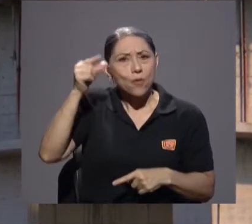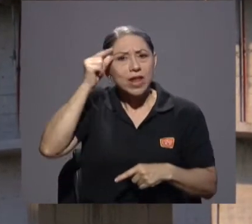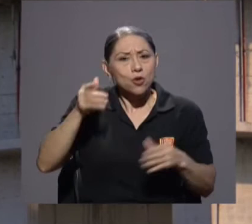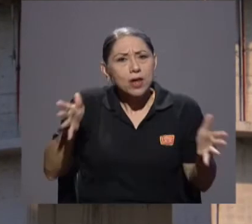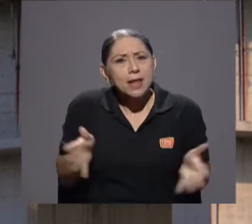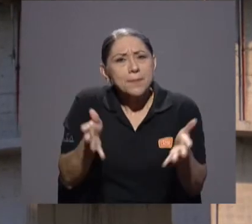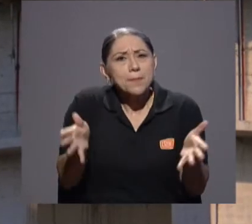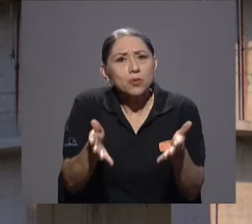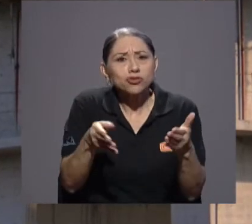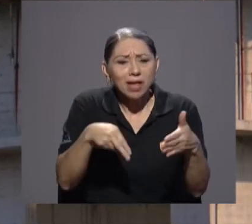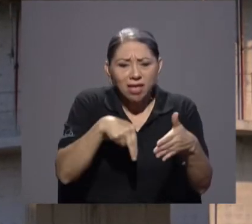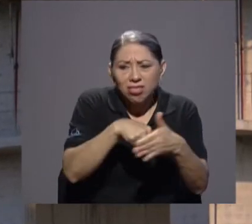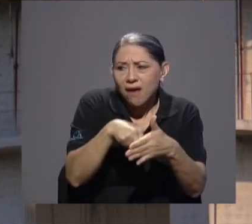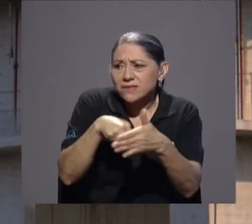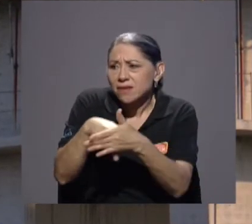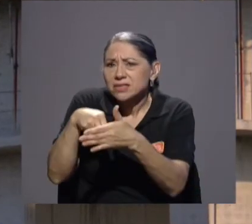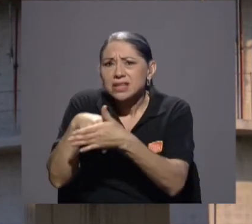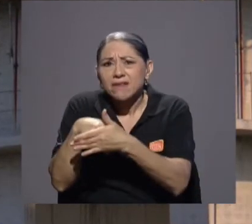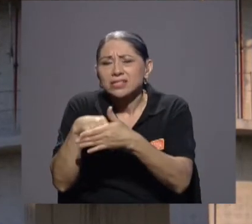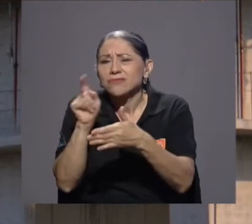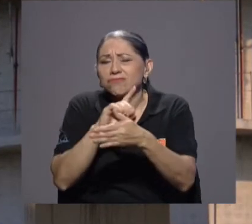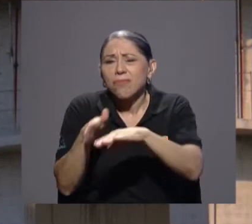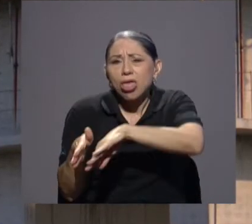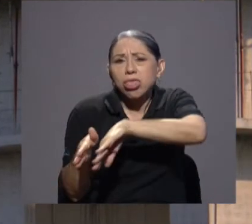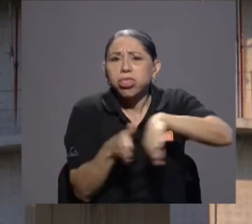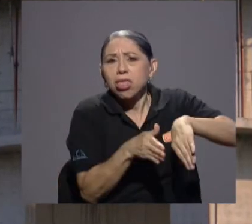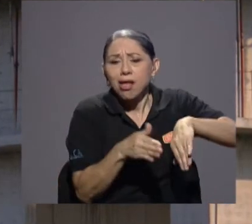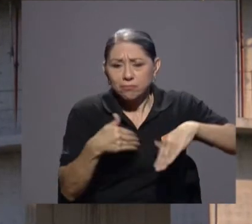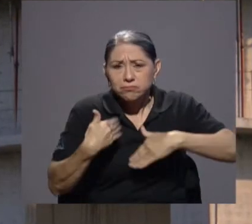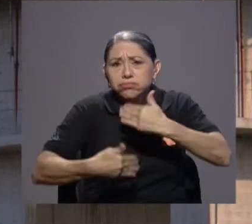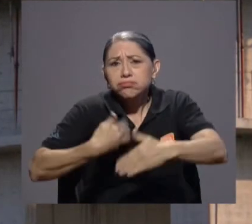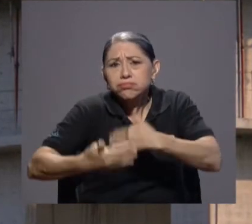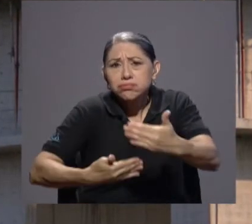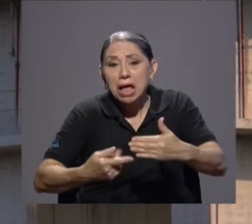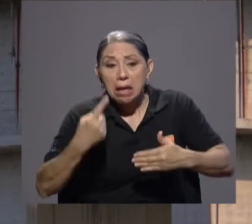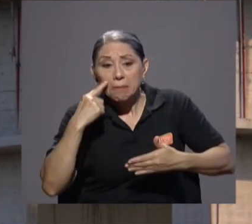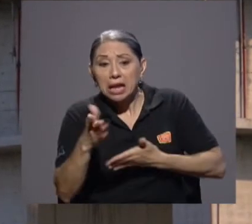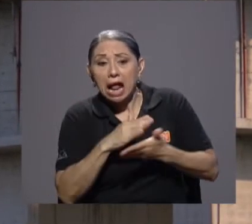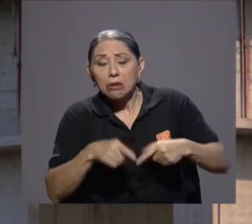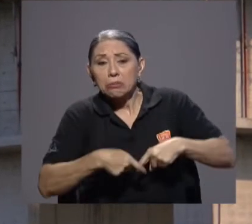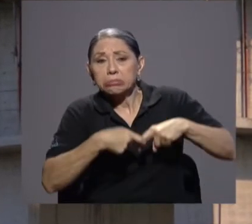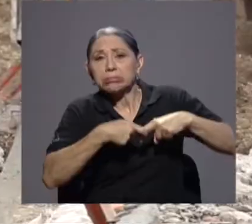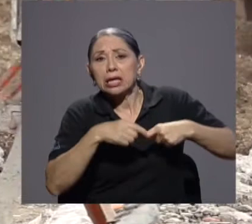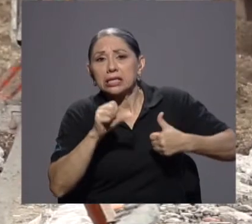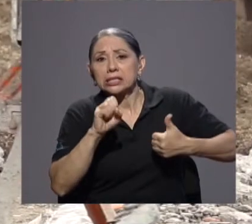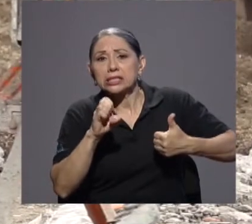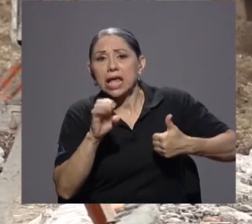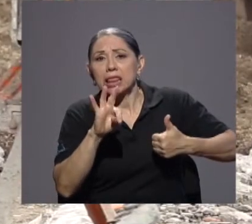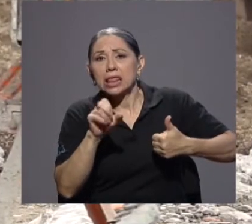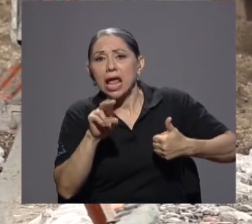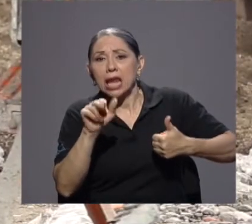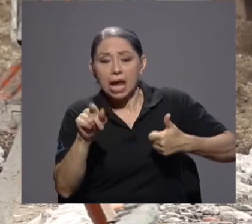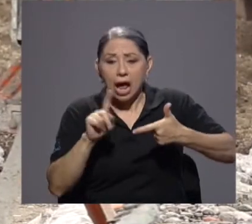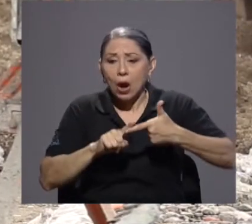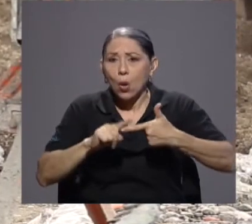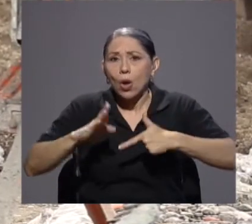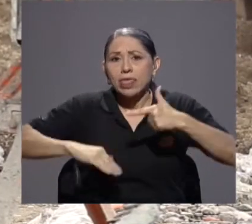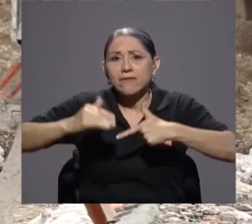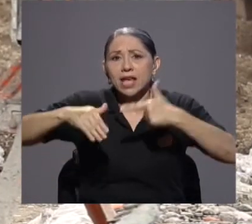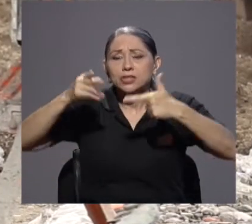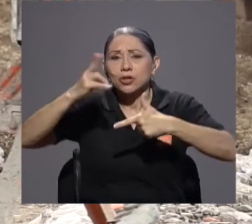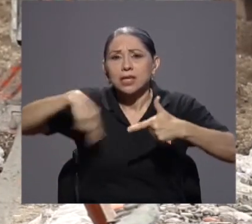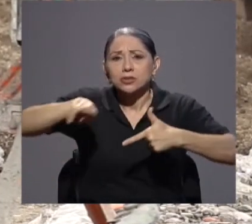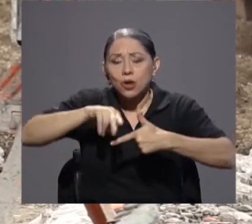trabas, le quite obstáculos, ver en qué estatus están, si están pegados en SETENA, si están pegados en edificaciones nacionales,